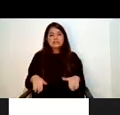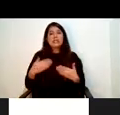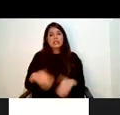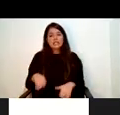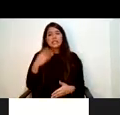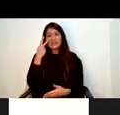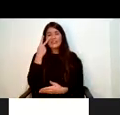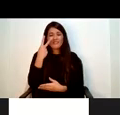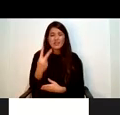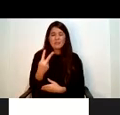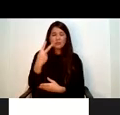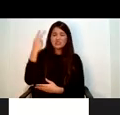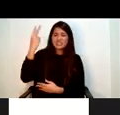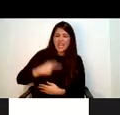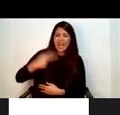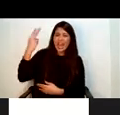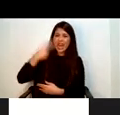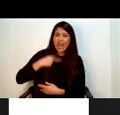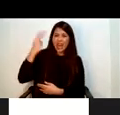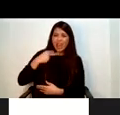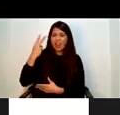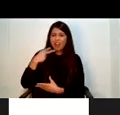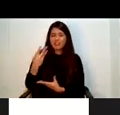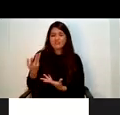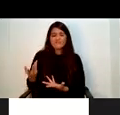de llanto,